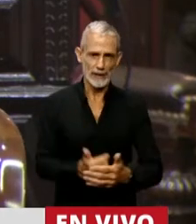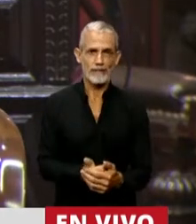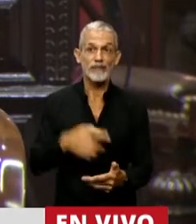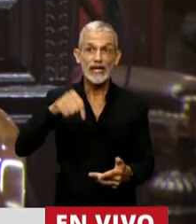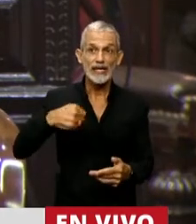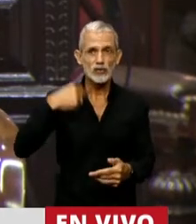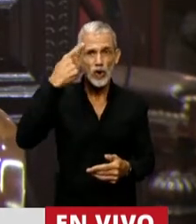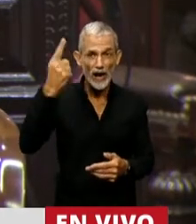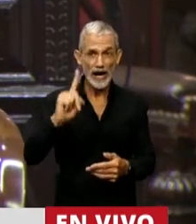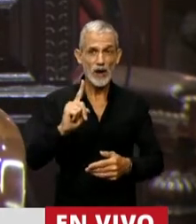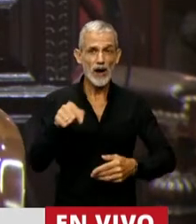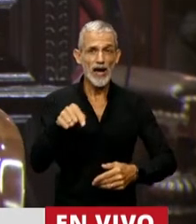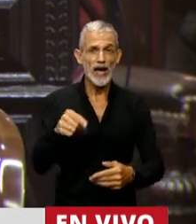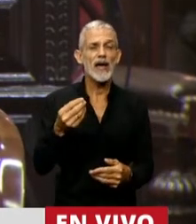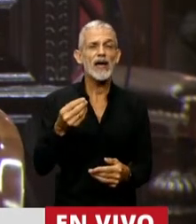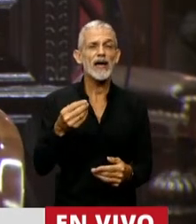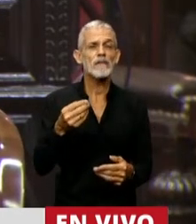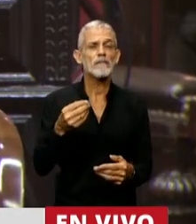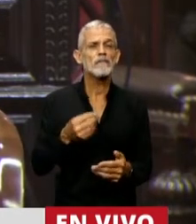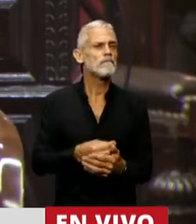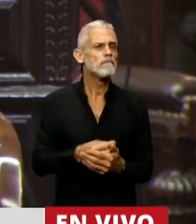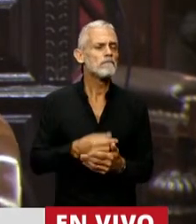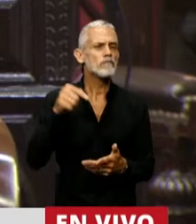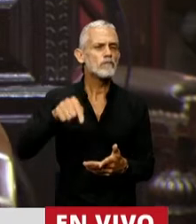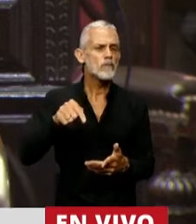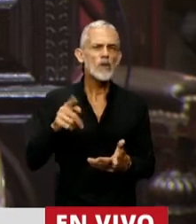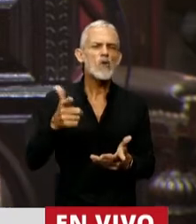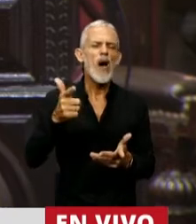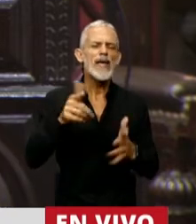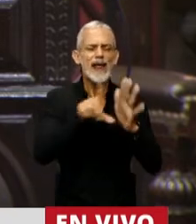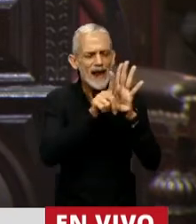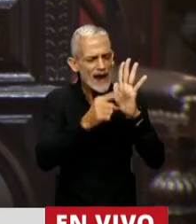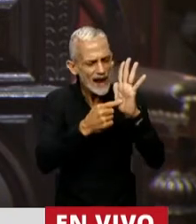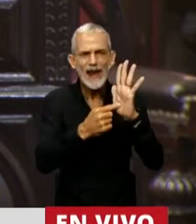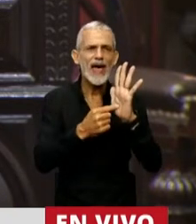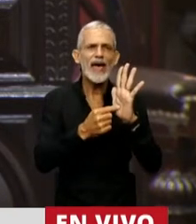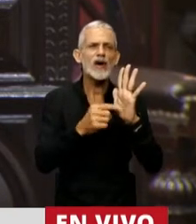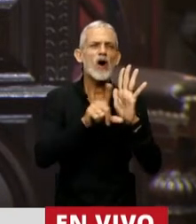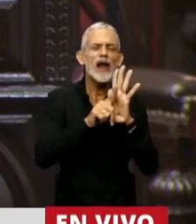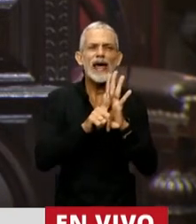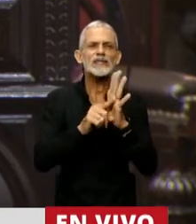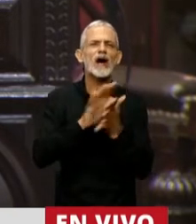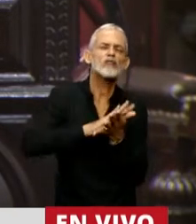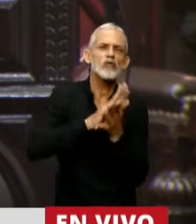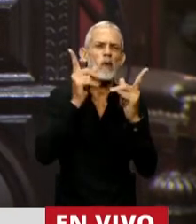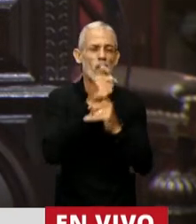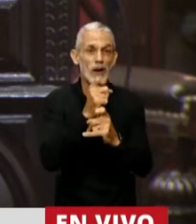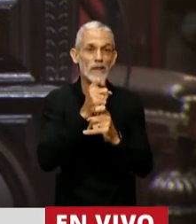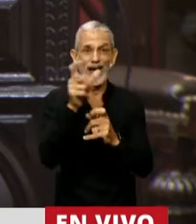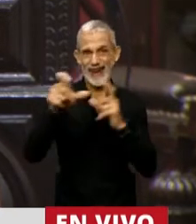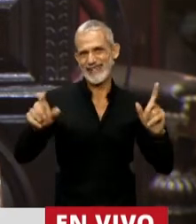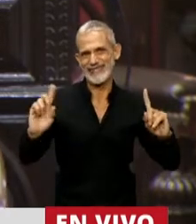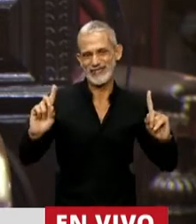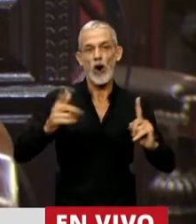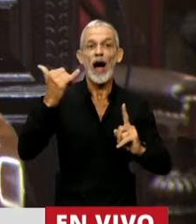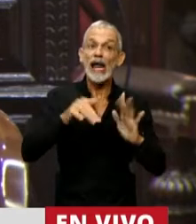Y en esto me parece que la clave está puesta aquí, que no hay ley, no hay leyes que resuelvan los problemas de nuestra gente. En